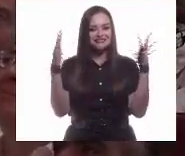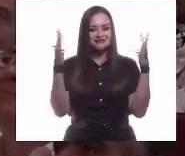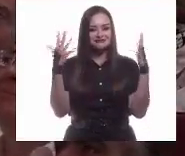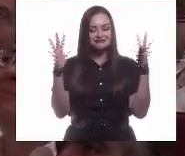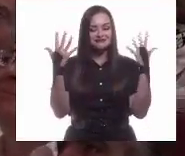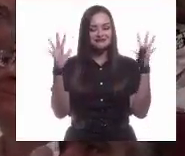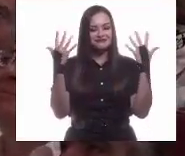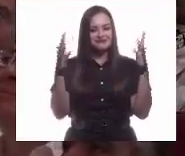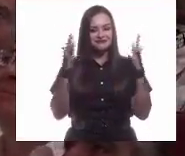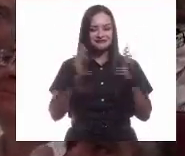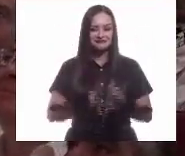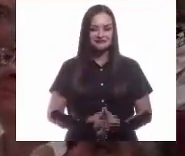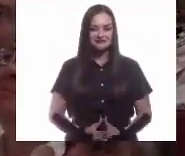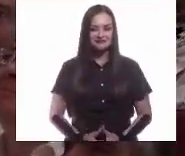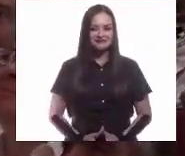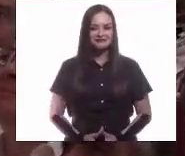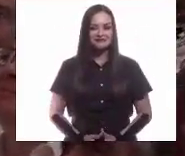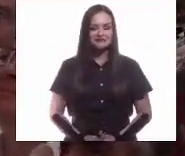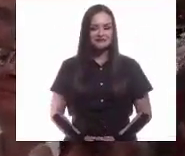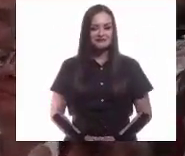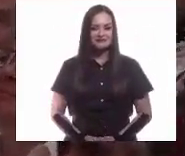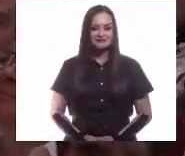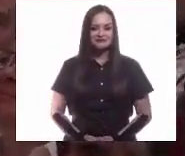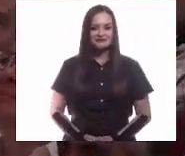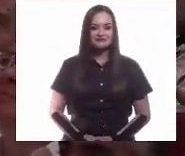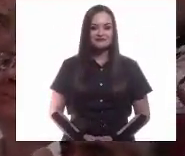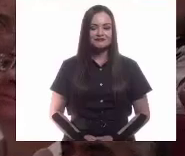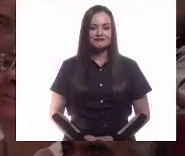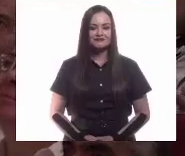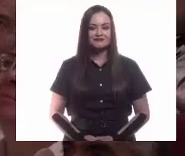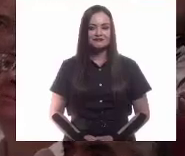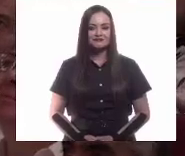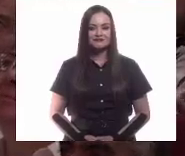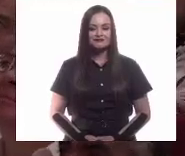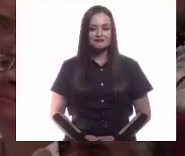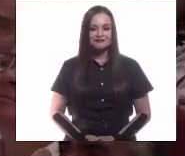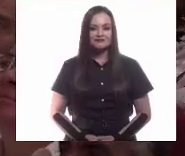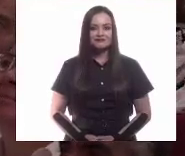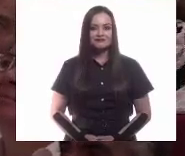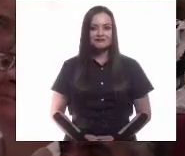¿Dónde está? ¿No ha llegado? Ah.